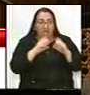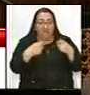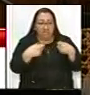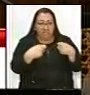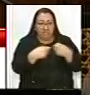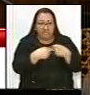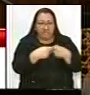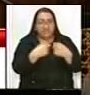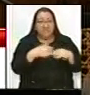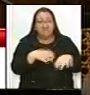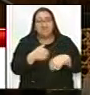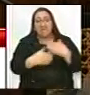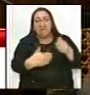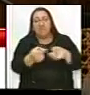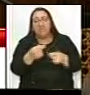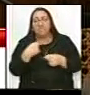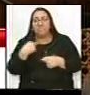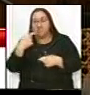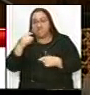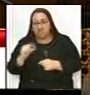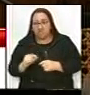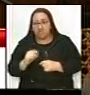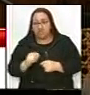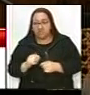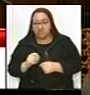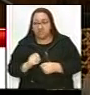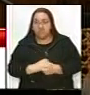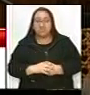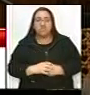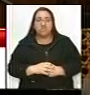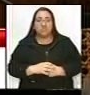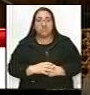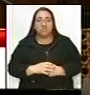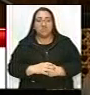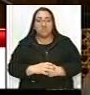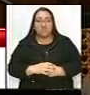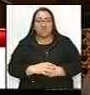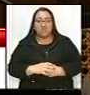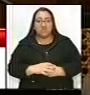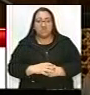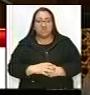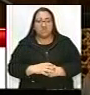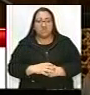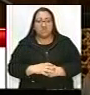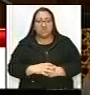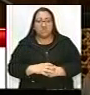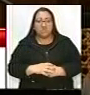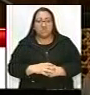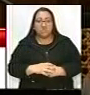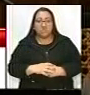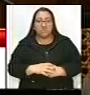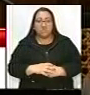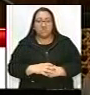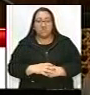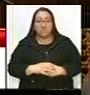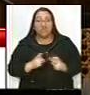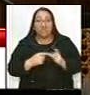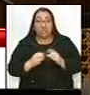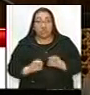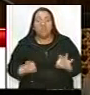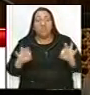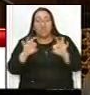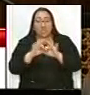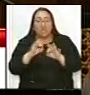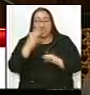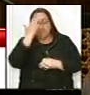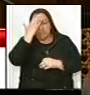ya están operando y están haciendo descuentos por volumen entonces es importante también tener